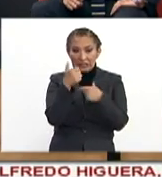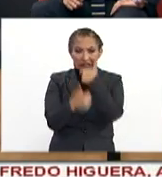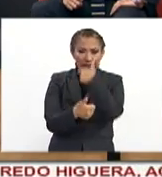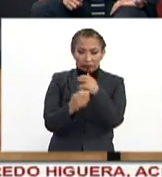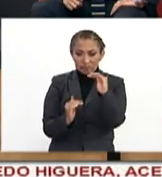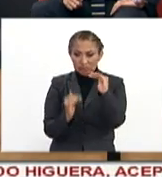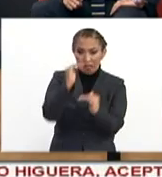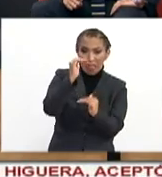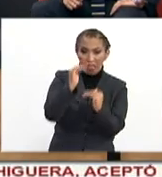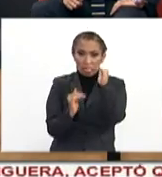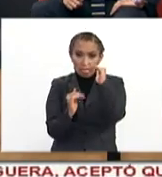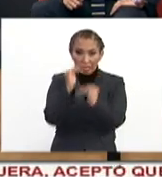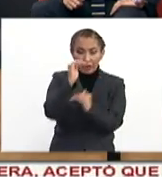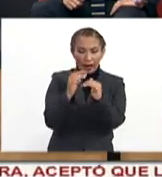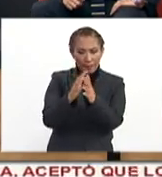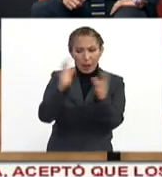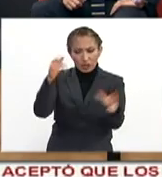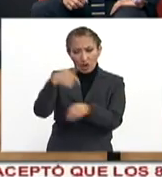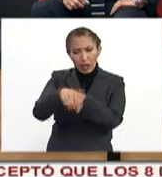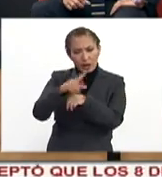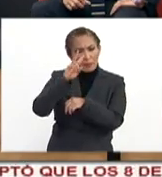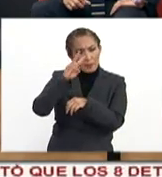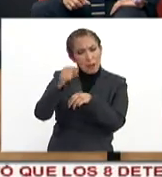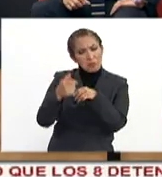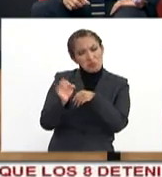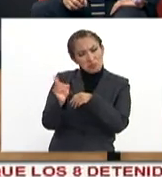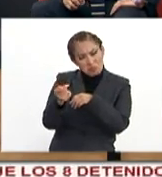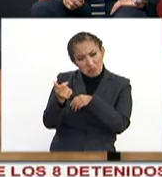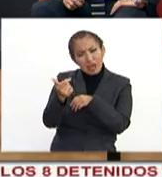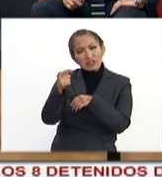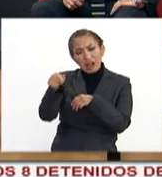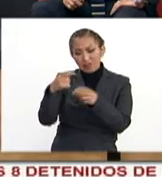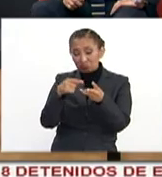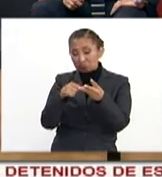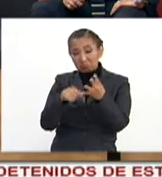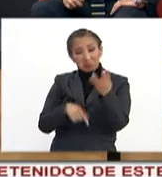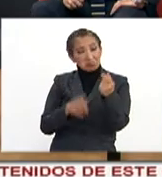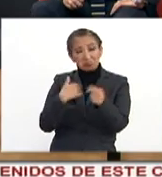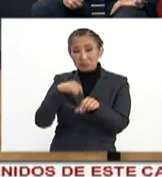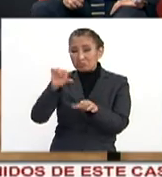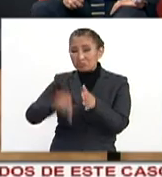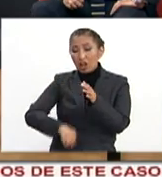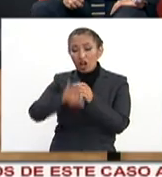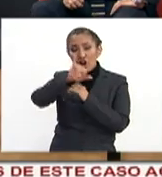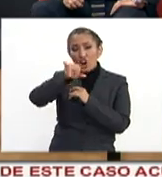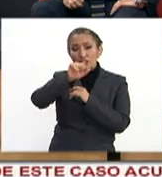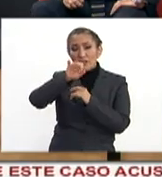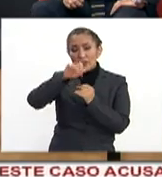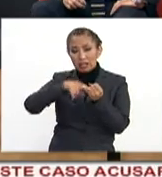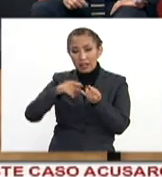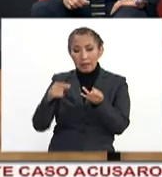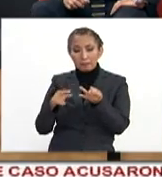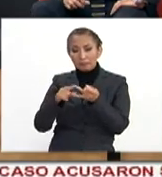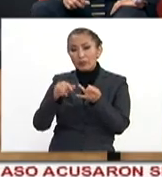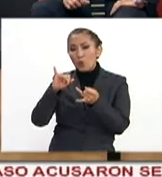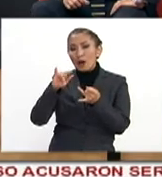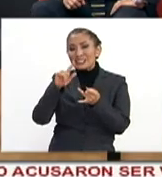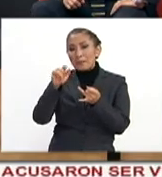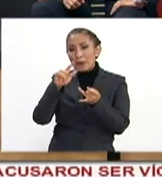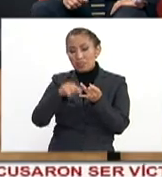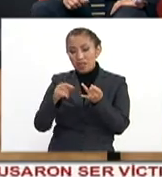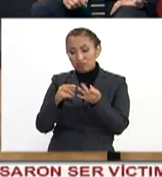señalas. La mayor parte de las mediciones plantean la caída de Josefina, el empate con Juan